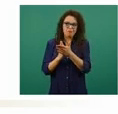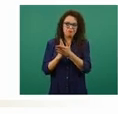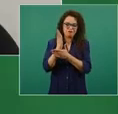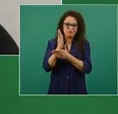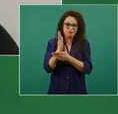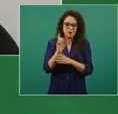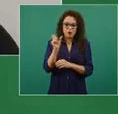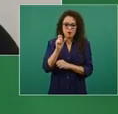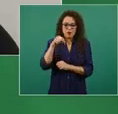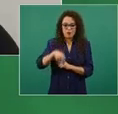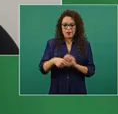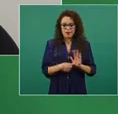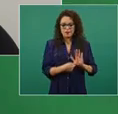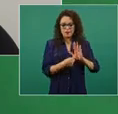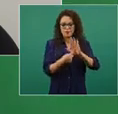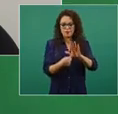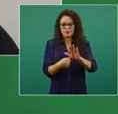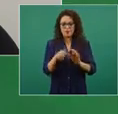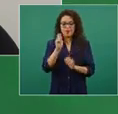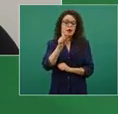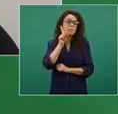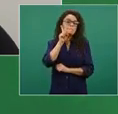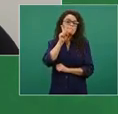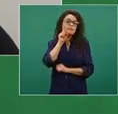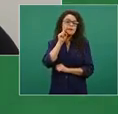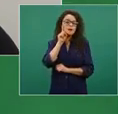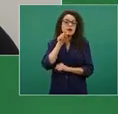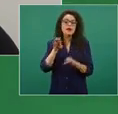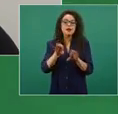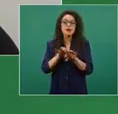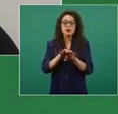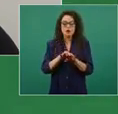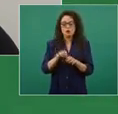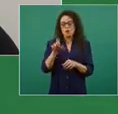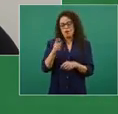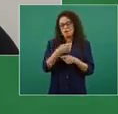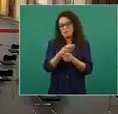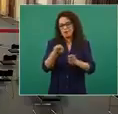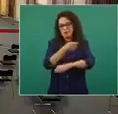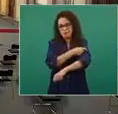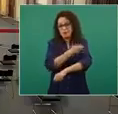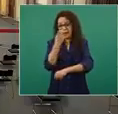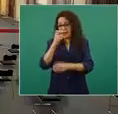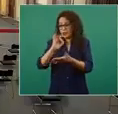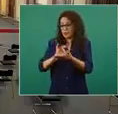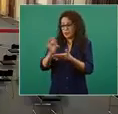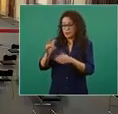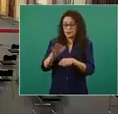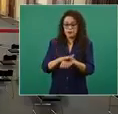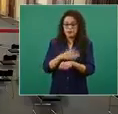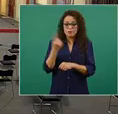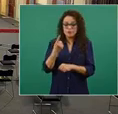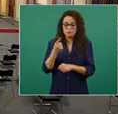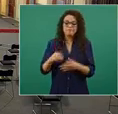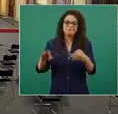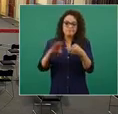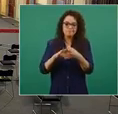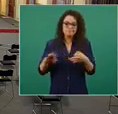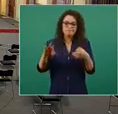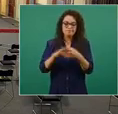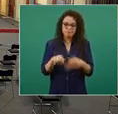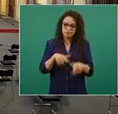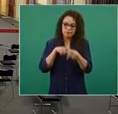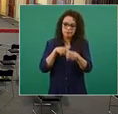cuando presentemos la actualización del día de mañana, y esto también ha sido posible precisamente al arribo constante,